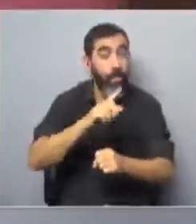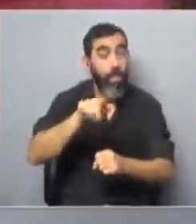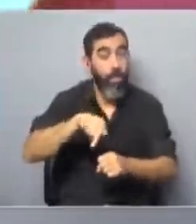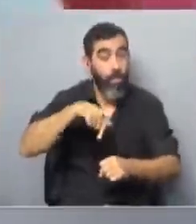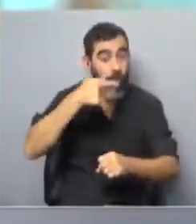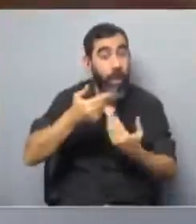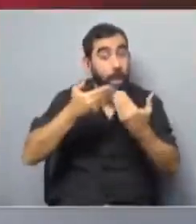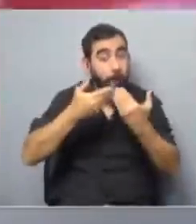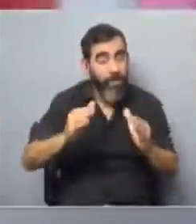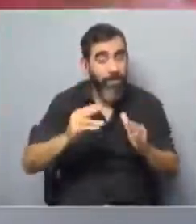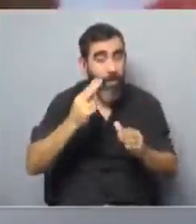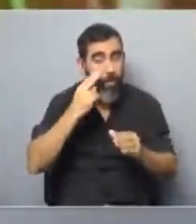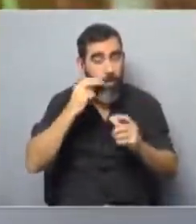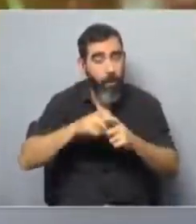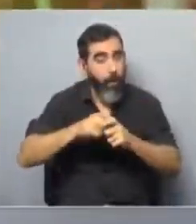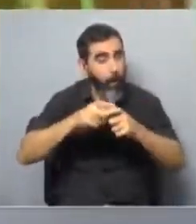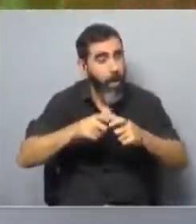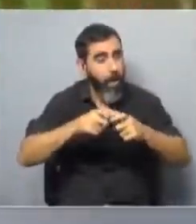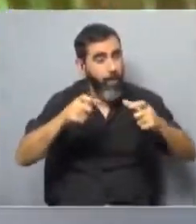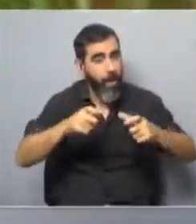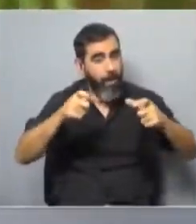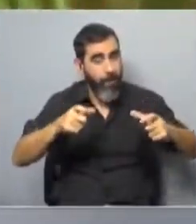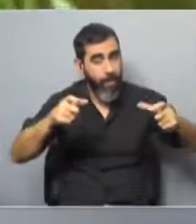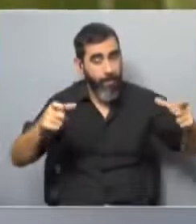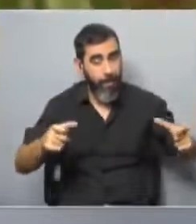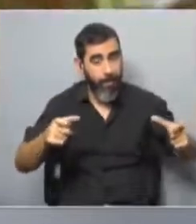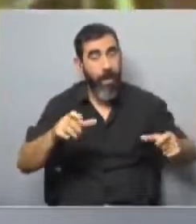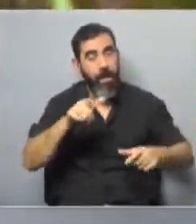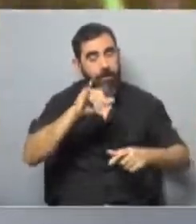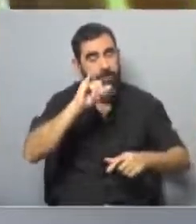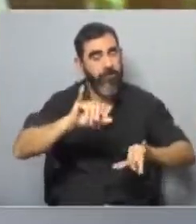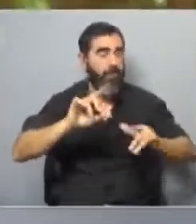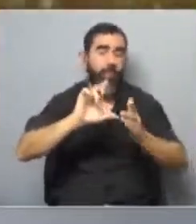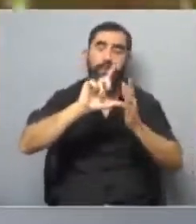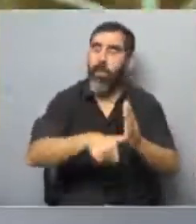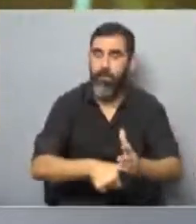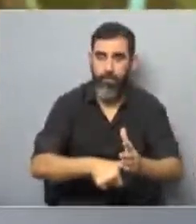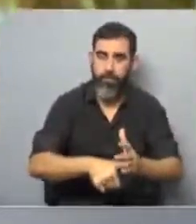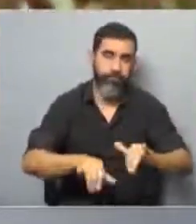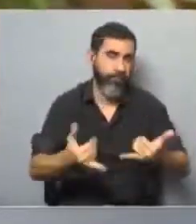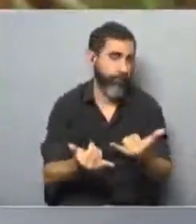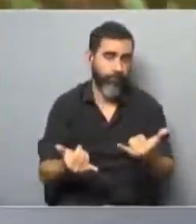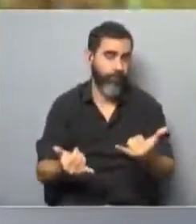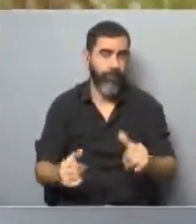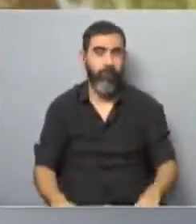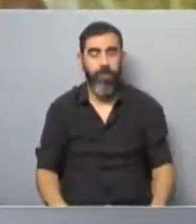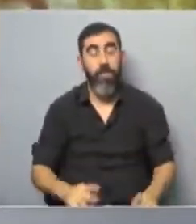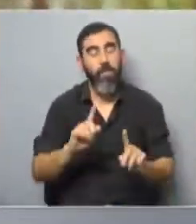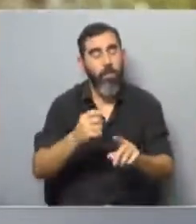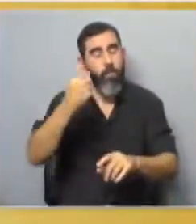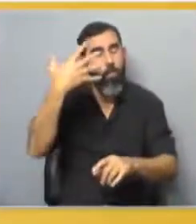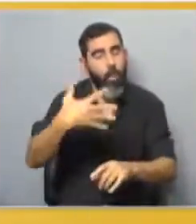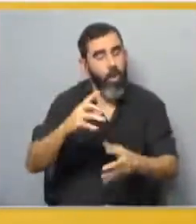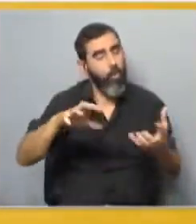cuando comienzan a crecer y hay una fase de expansión poblacional, ahí ya después, cuando pasa esa fase, ya es tarde, es carísimo y muy